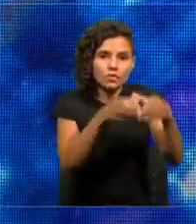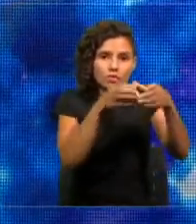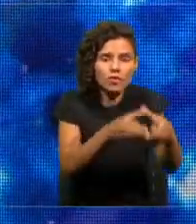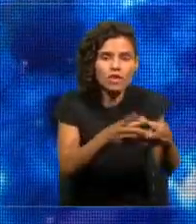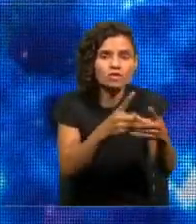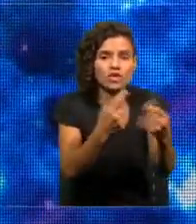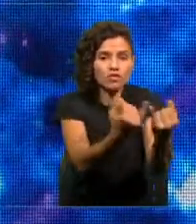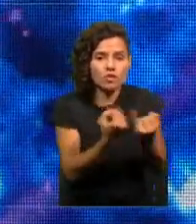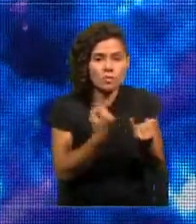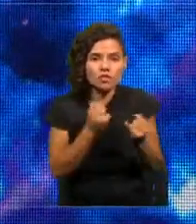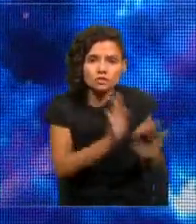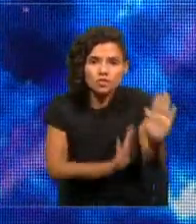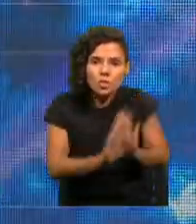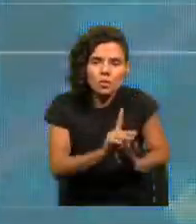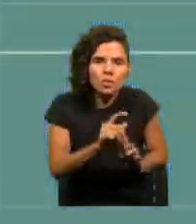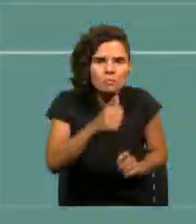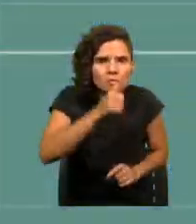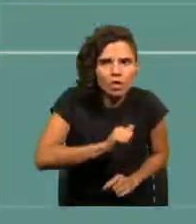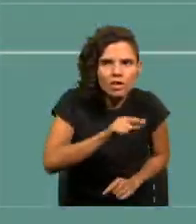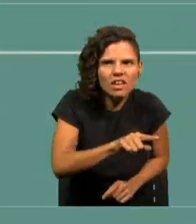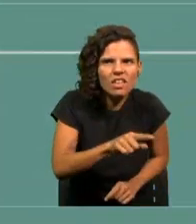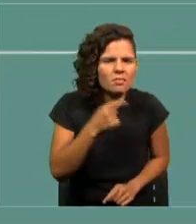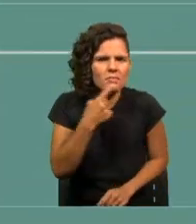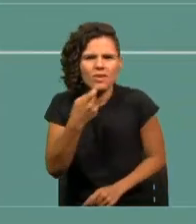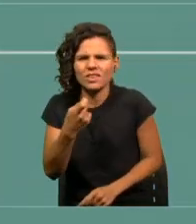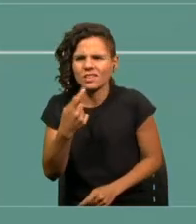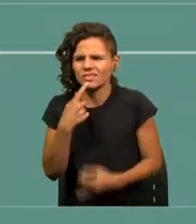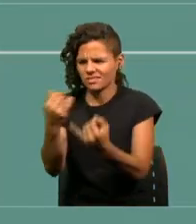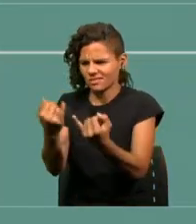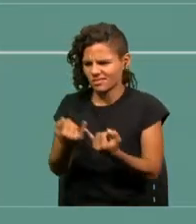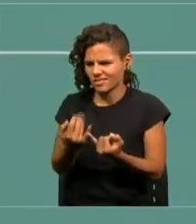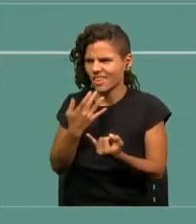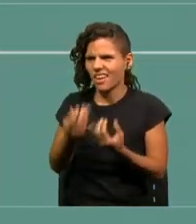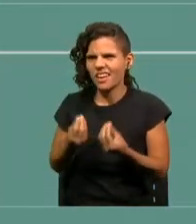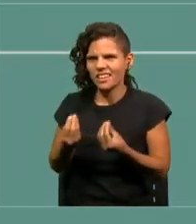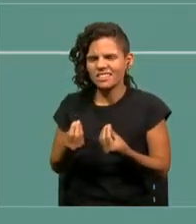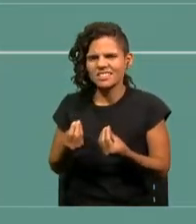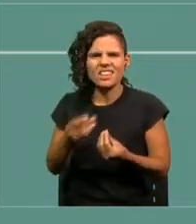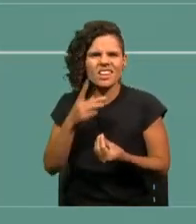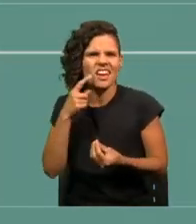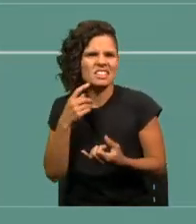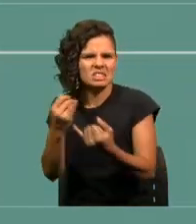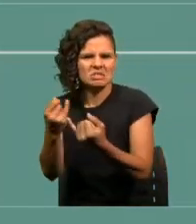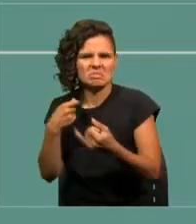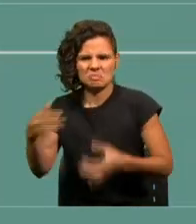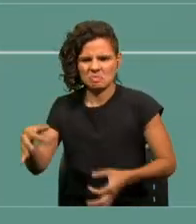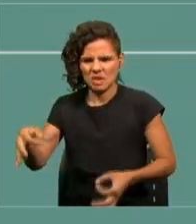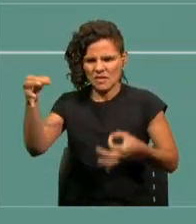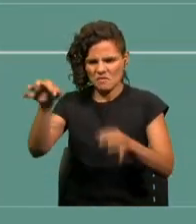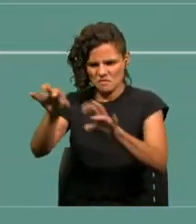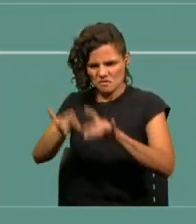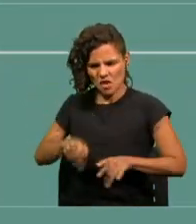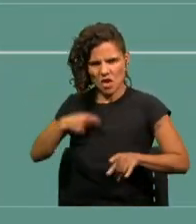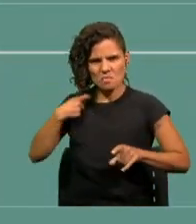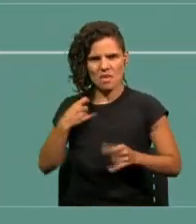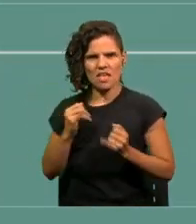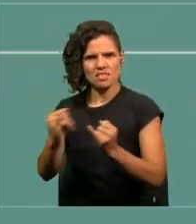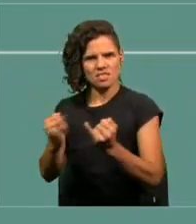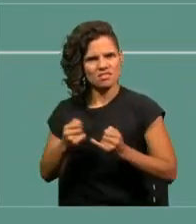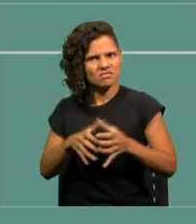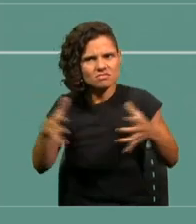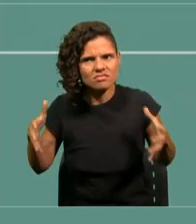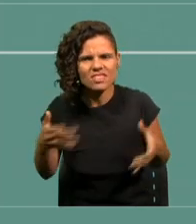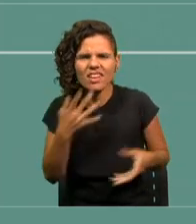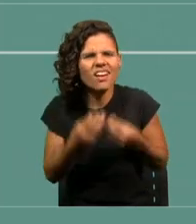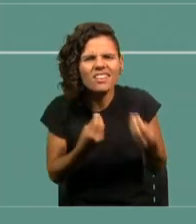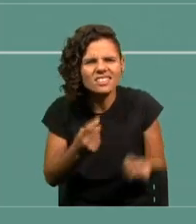esa que es un dato aunque es un informe de la ciudad para que que tiene que ver con todo esto